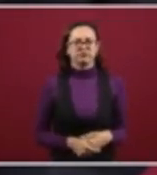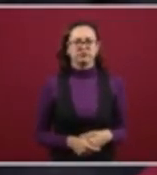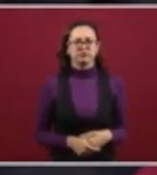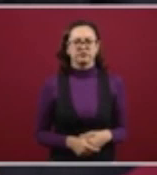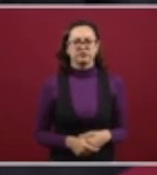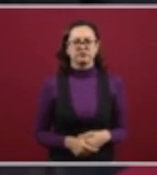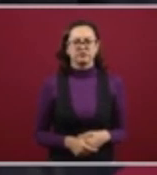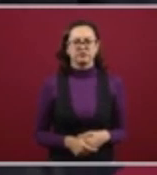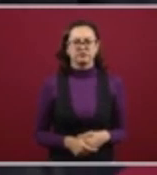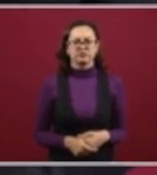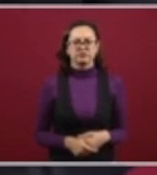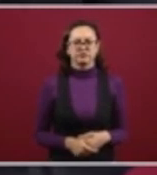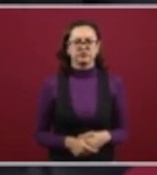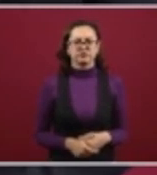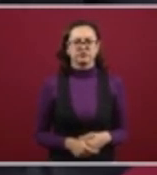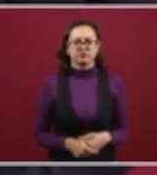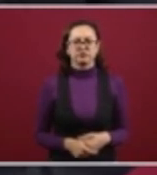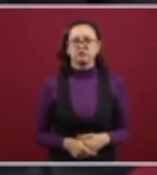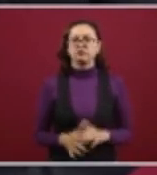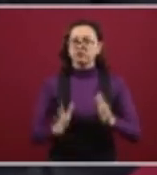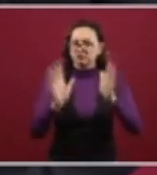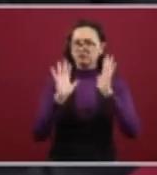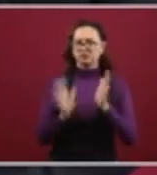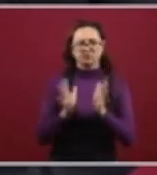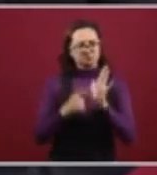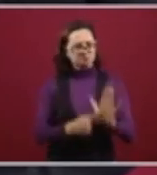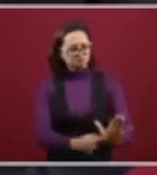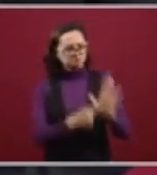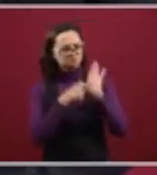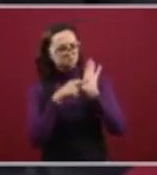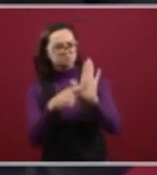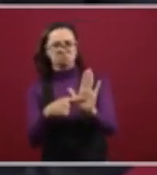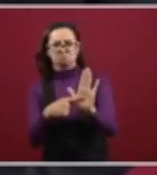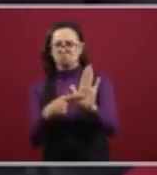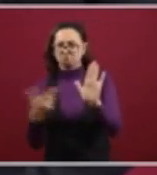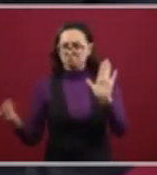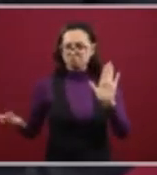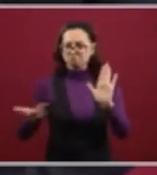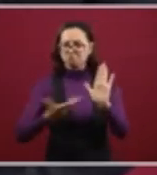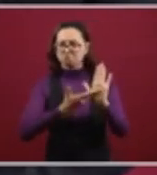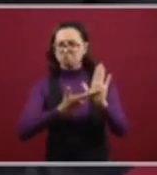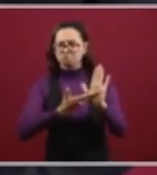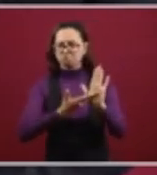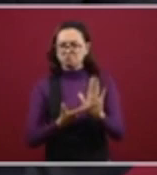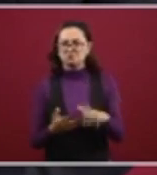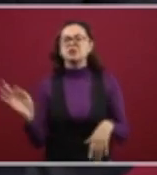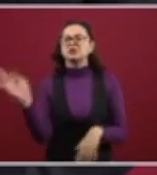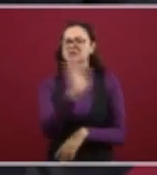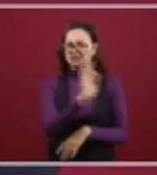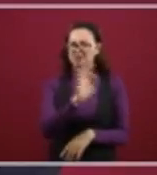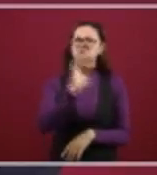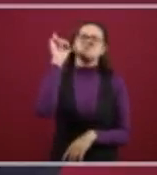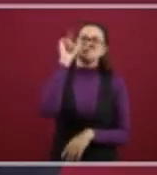Y ya se ha informado, mañana a lo mejor vuelvo a informar,